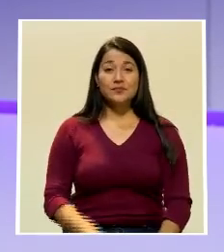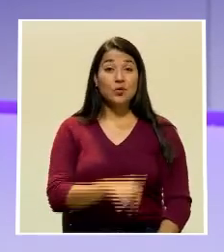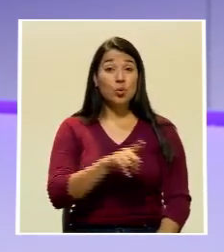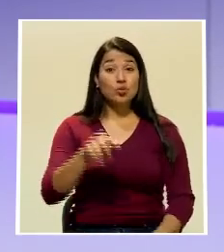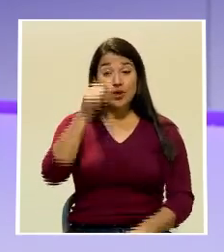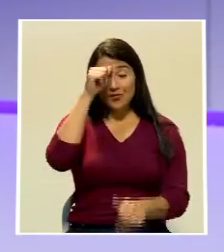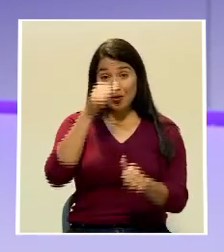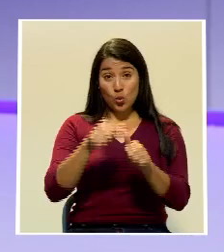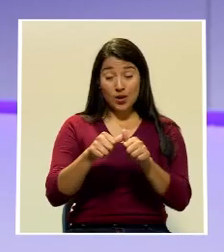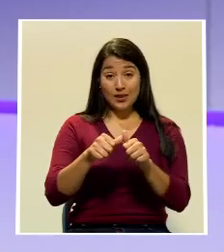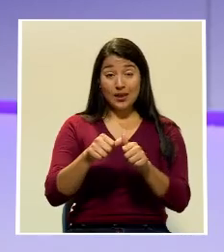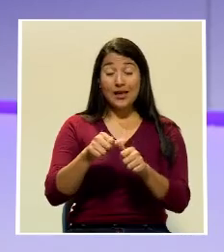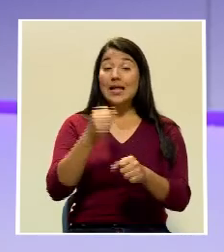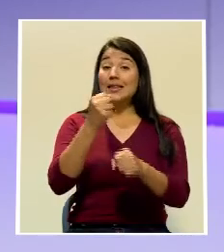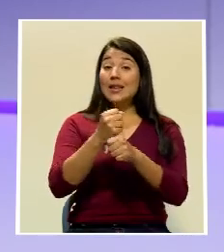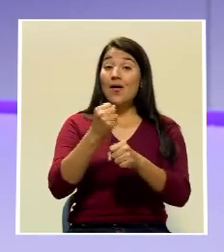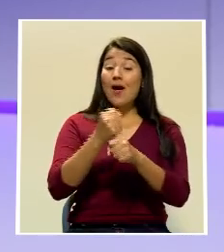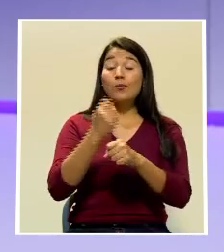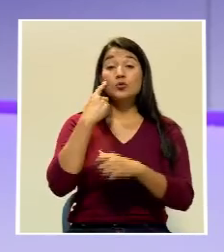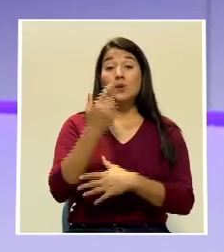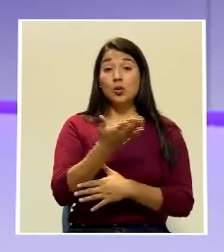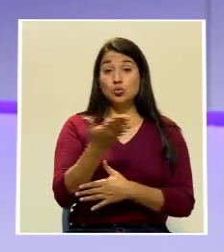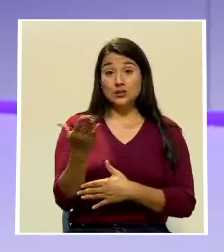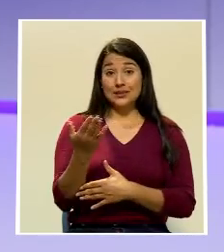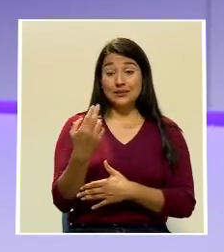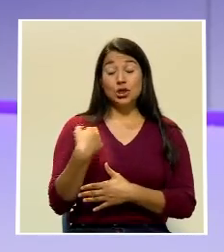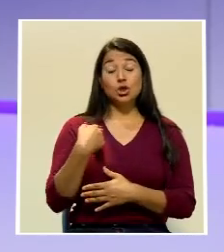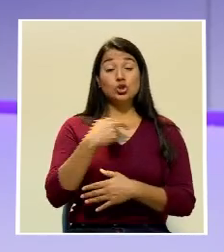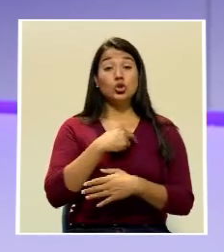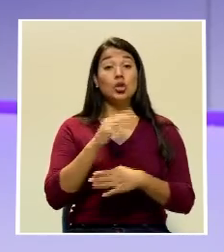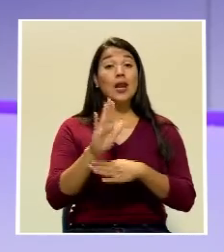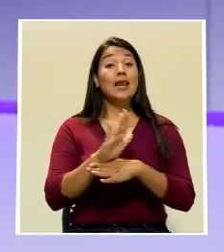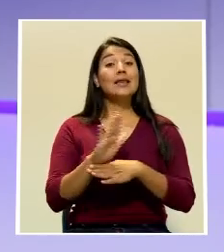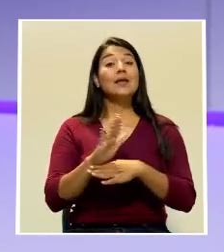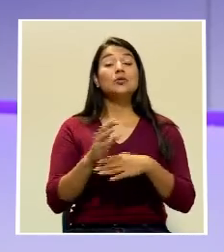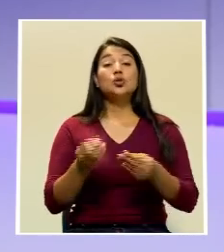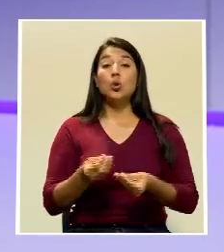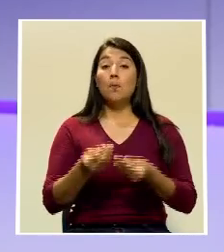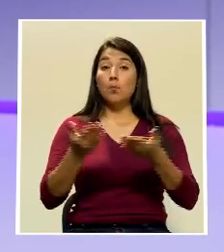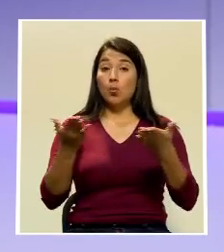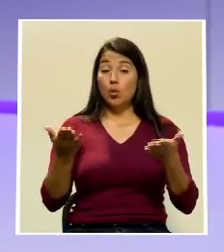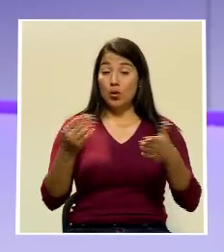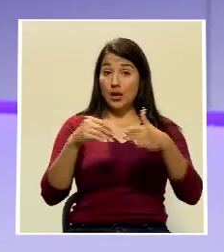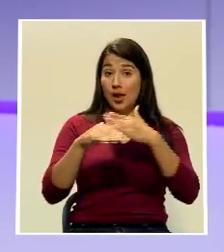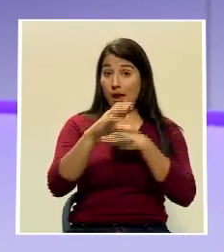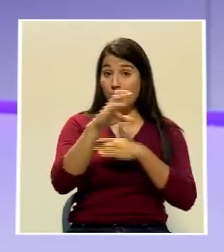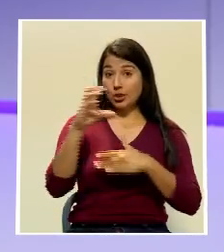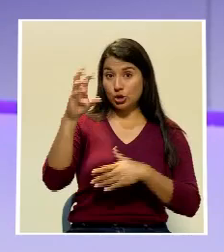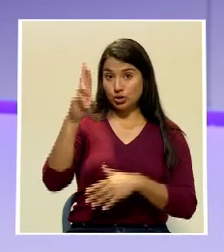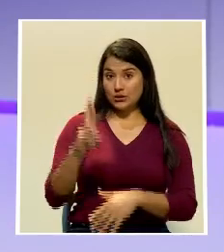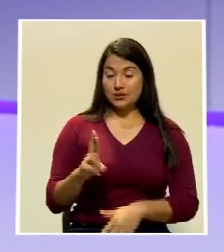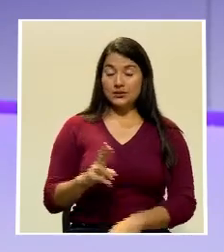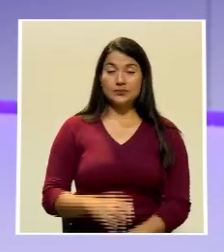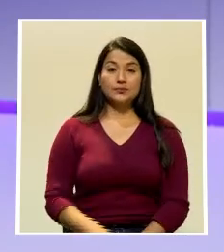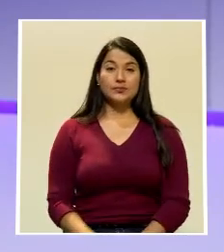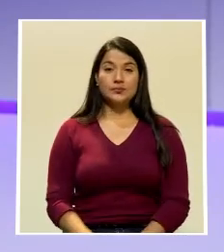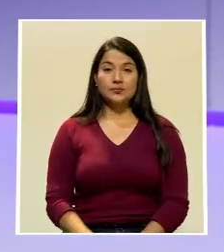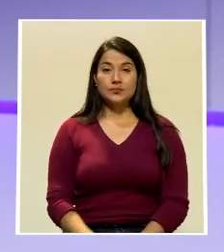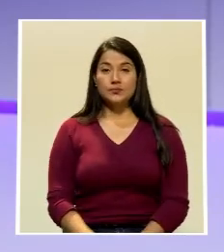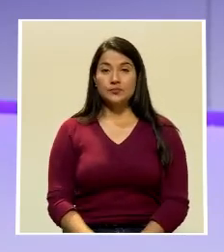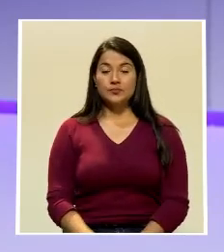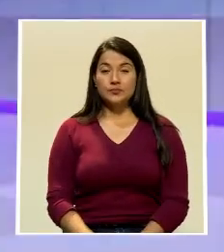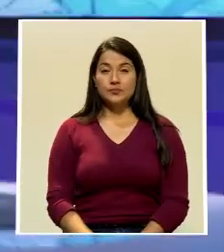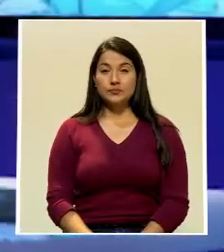Recuerde, trabajamos para usted. Somos la televisión pública de Costa Rica.